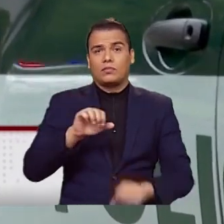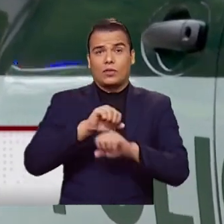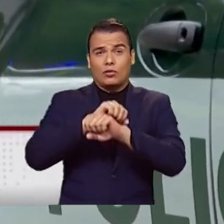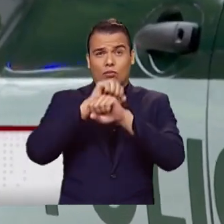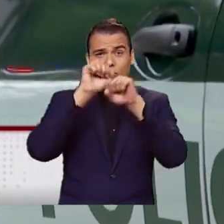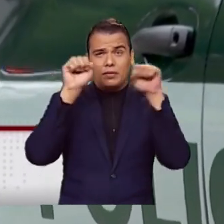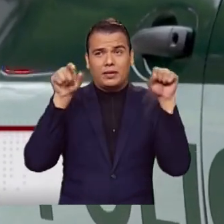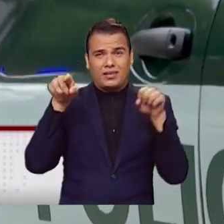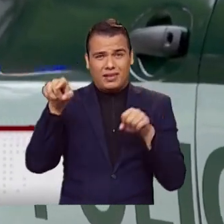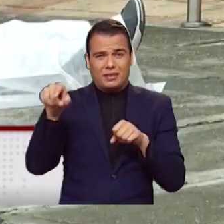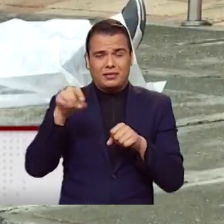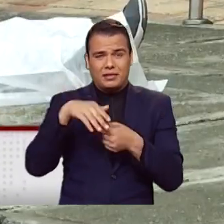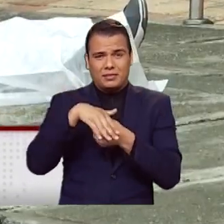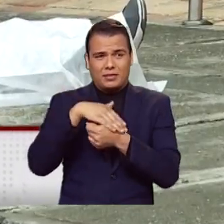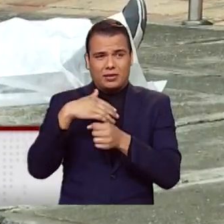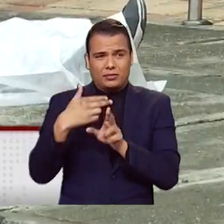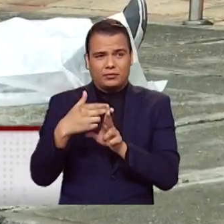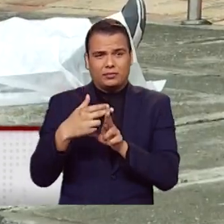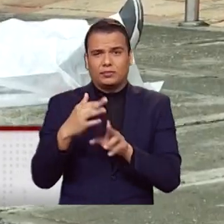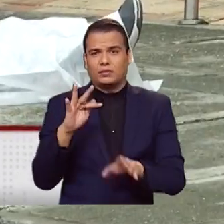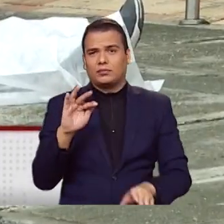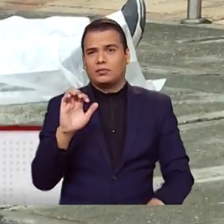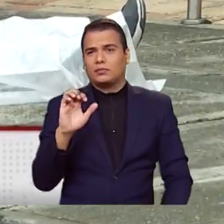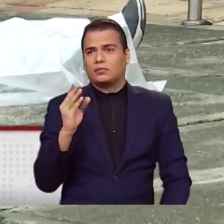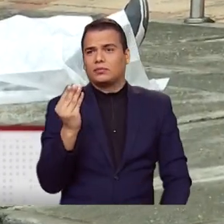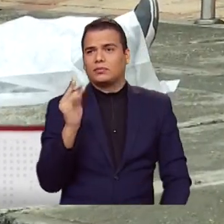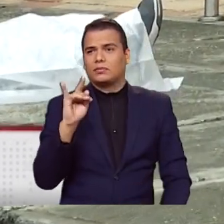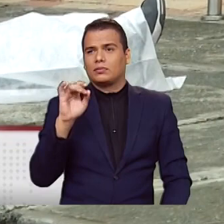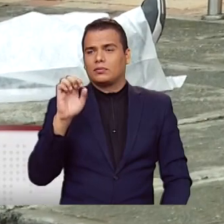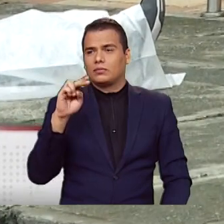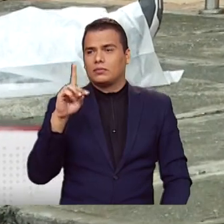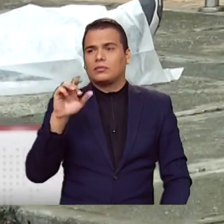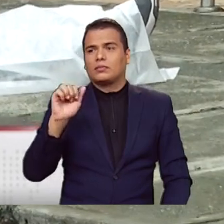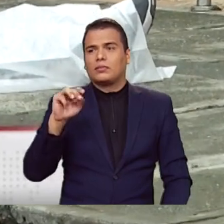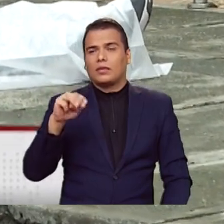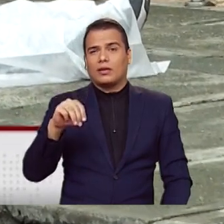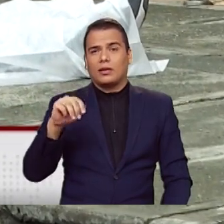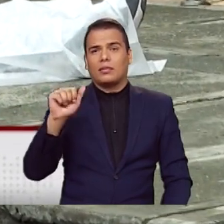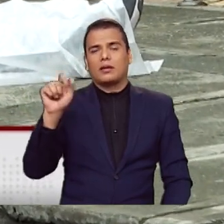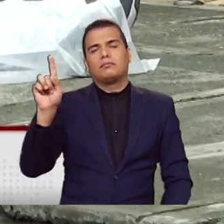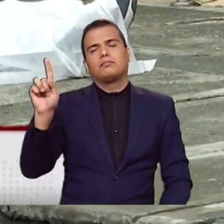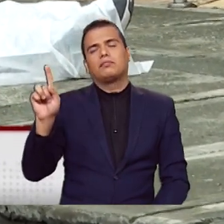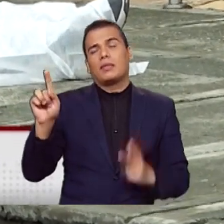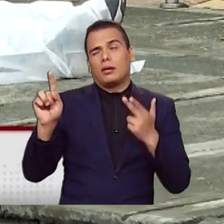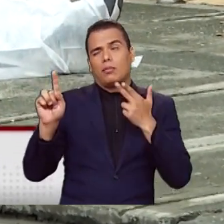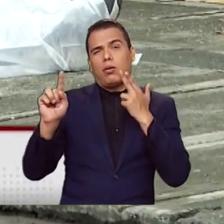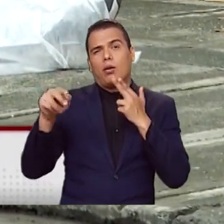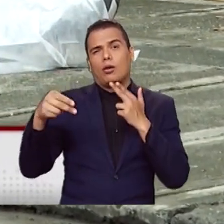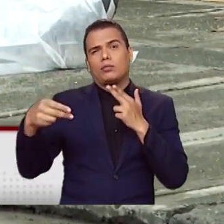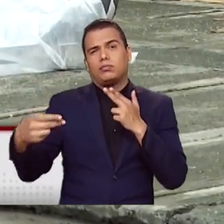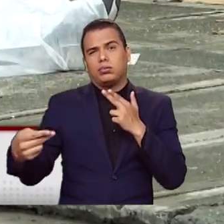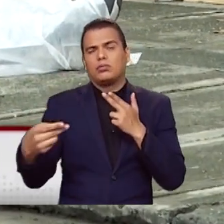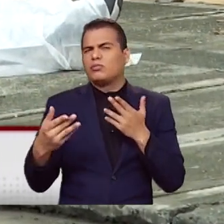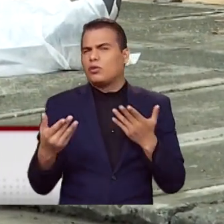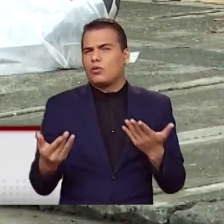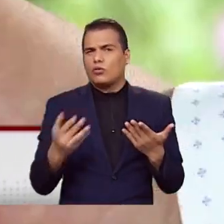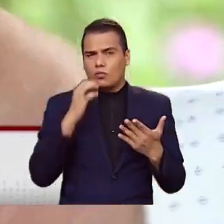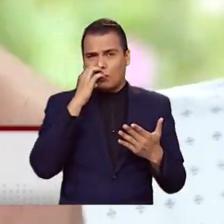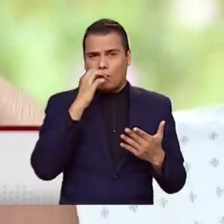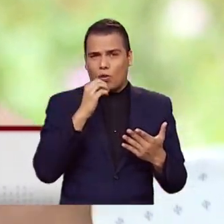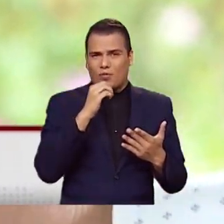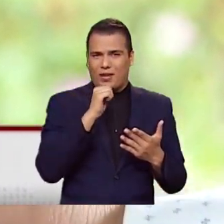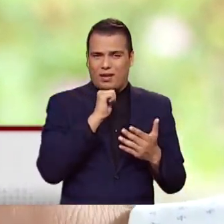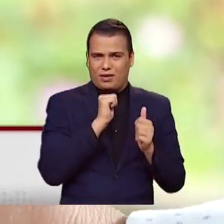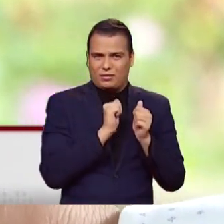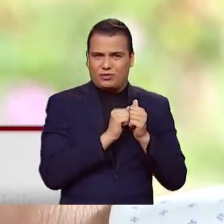hoy en el barrio Tequendama. Según testigos, un hombre que se movilizaba en una moto junto a una mujer le disparó varias veces. Se